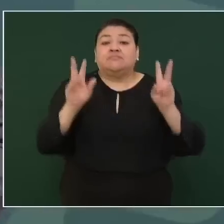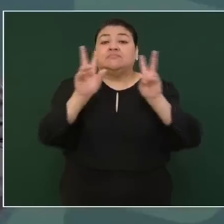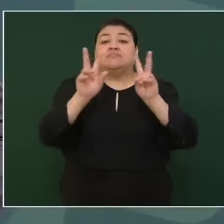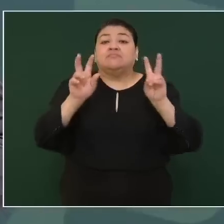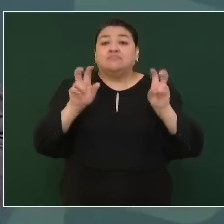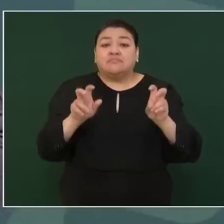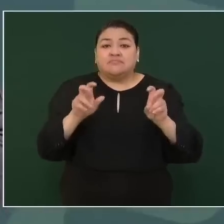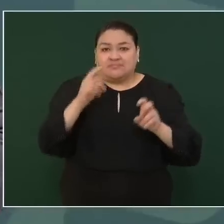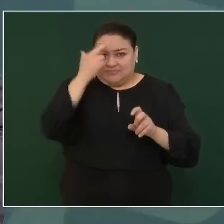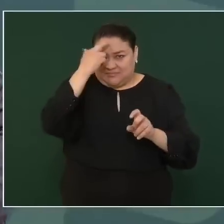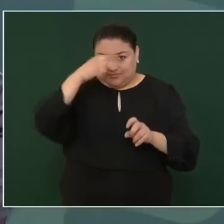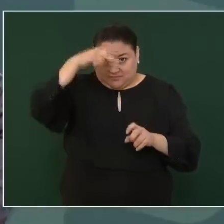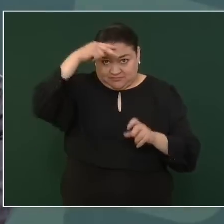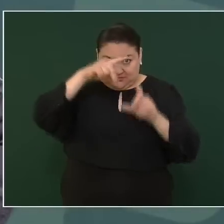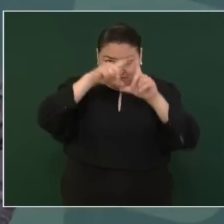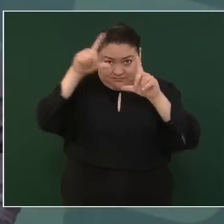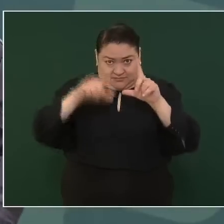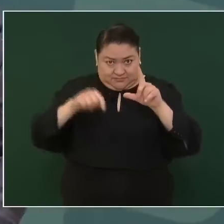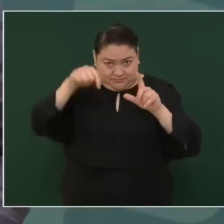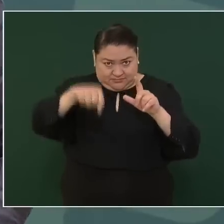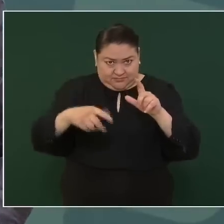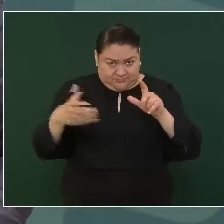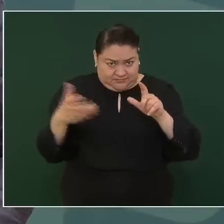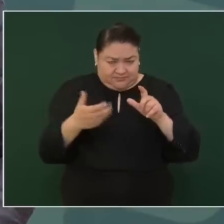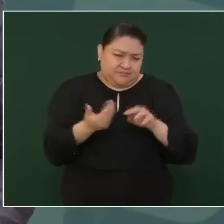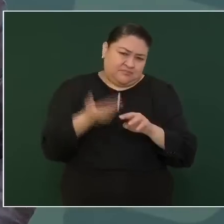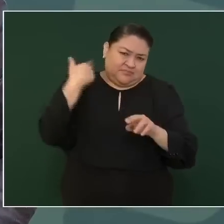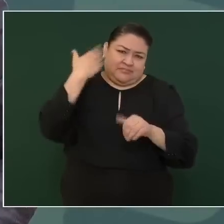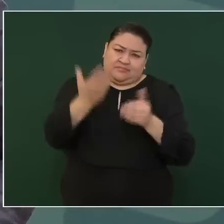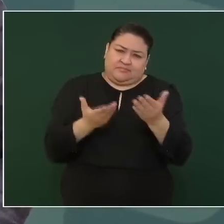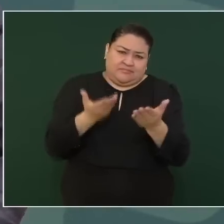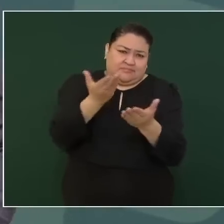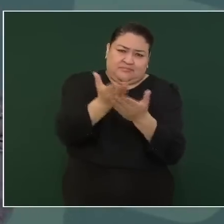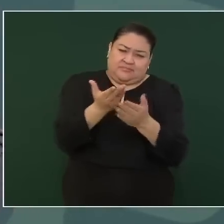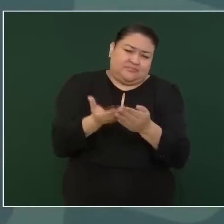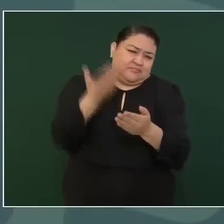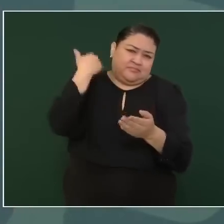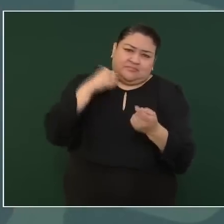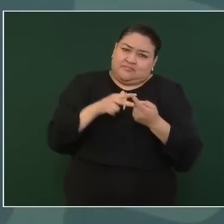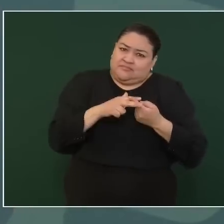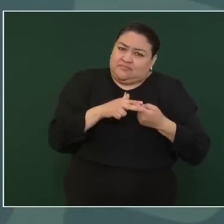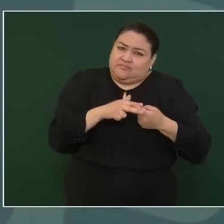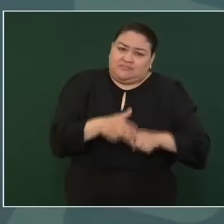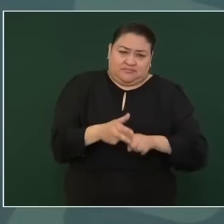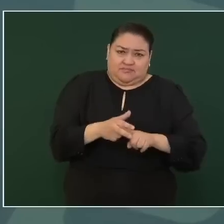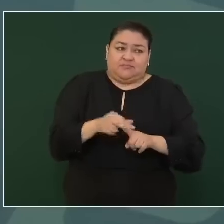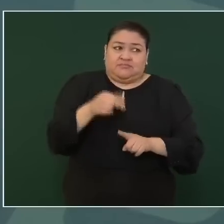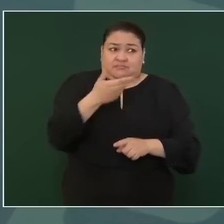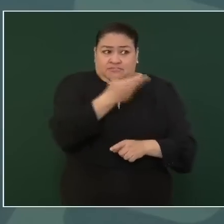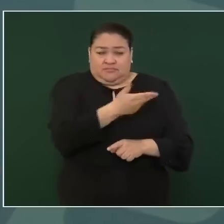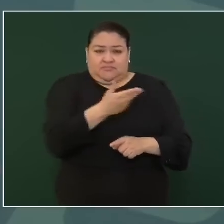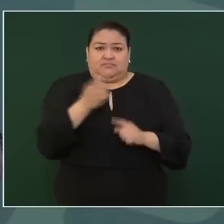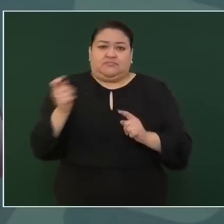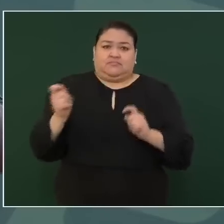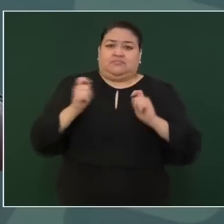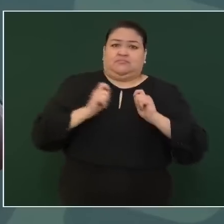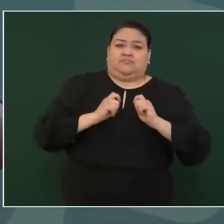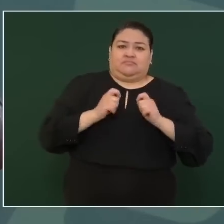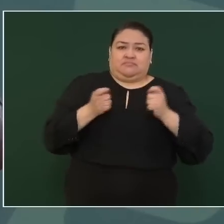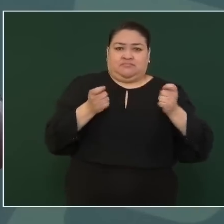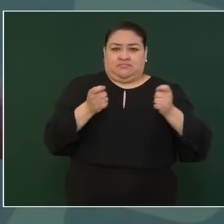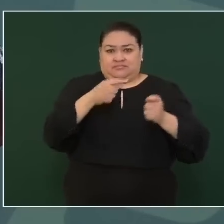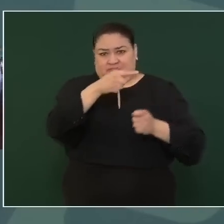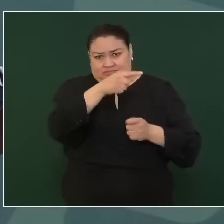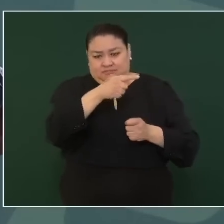respecto a lo que México ha venido planteando desde el inicio de la administración, de que deben abrirse